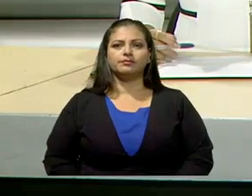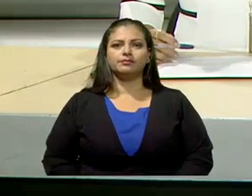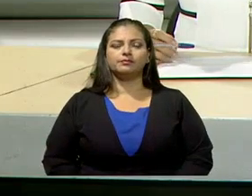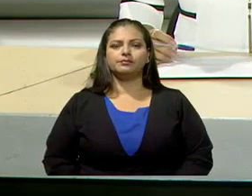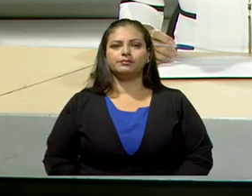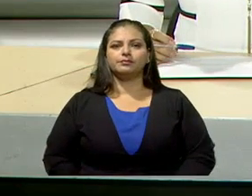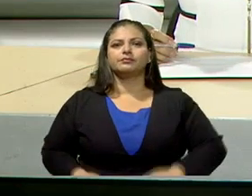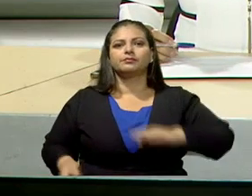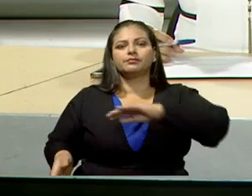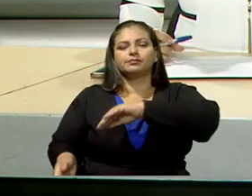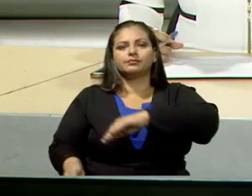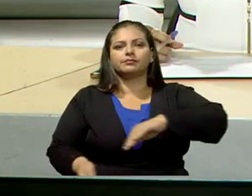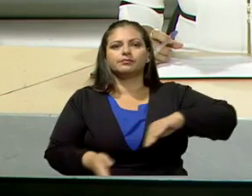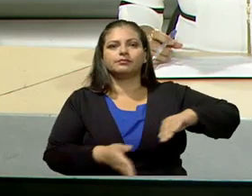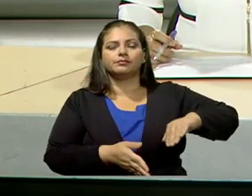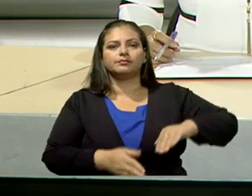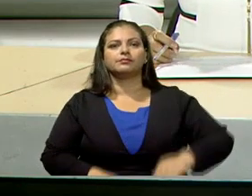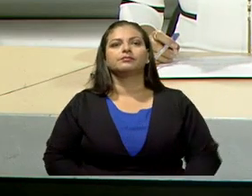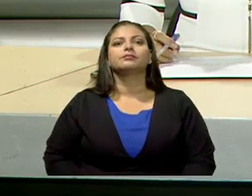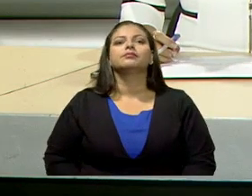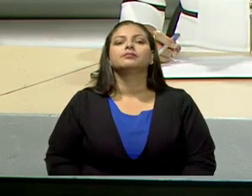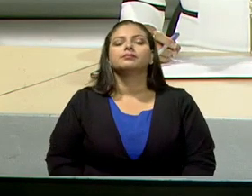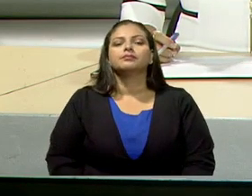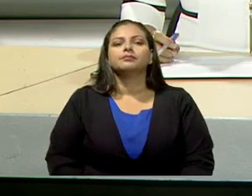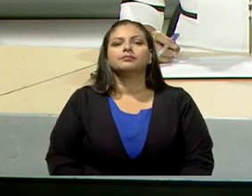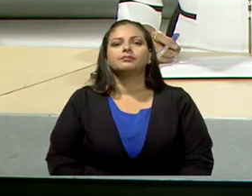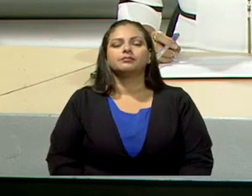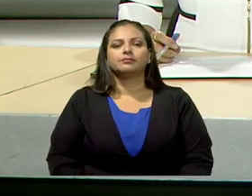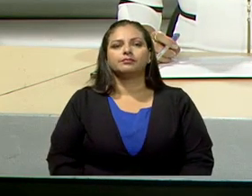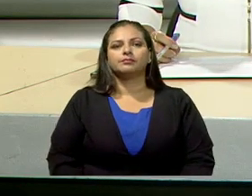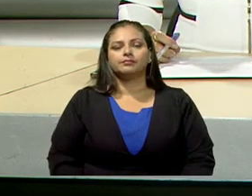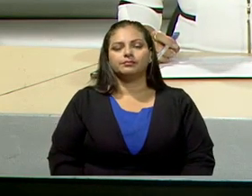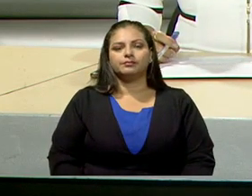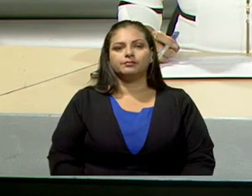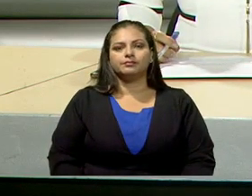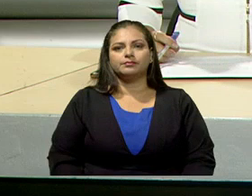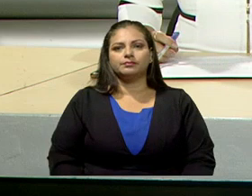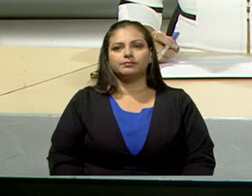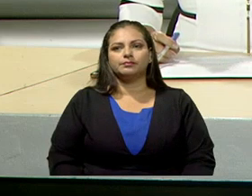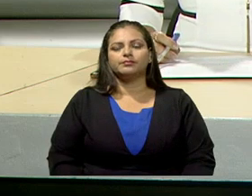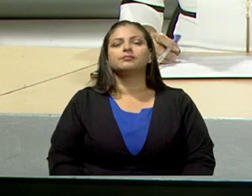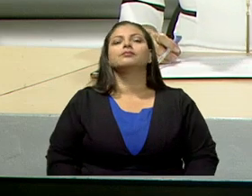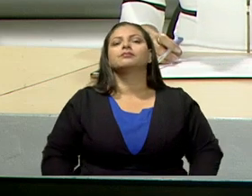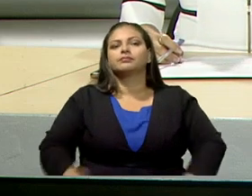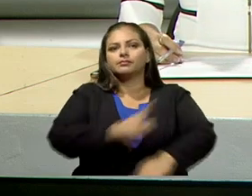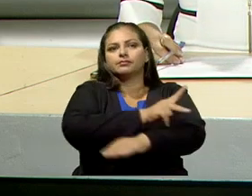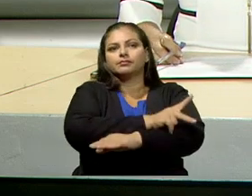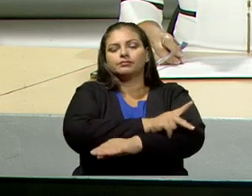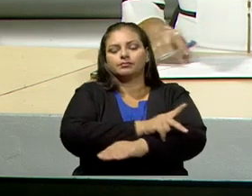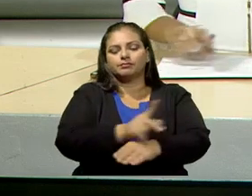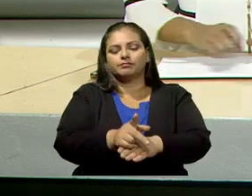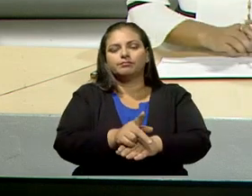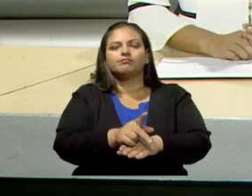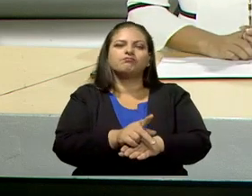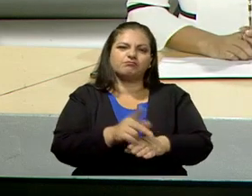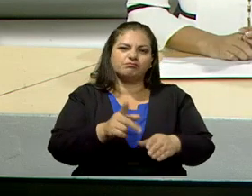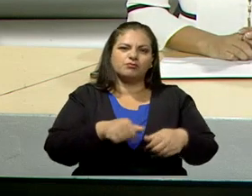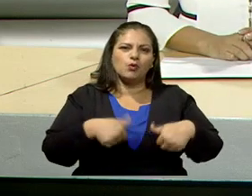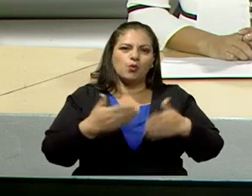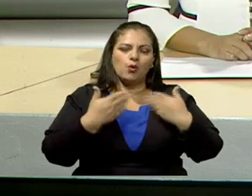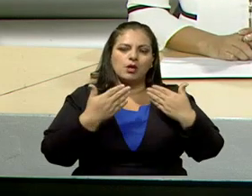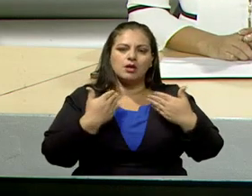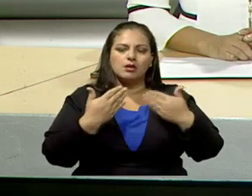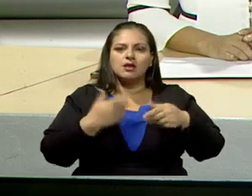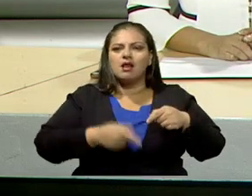Una mujer perdió la vida tras ser arrollada por un automotor en una de las ciudadelas de la vía Guayaquil-La Aurora. Las autoridades investigan